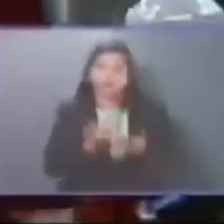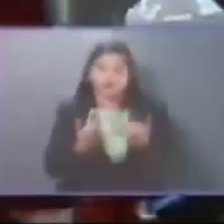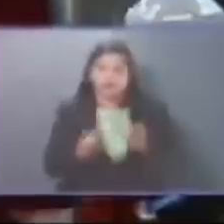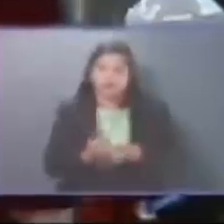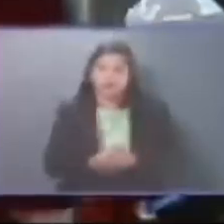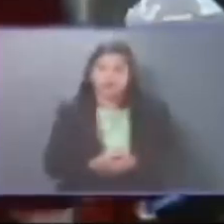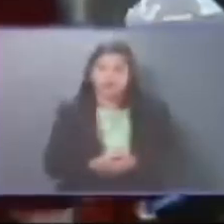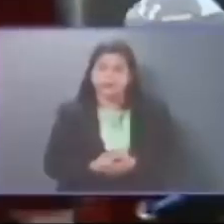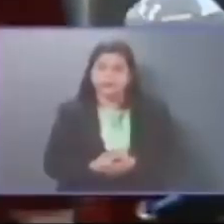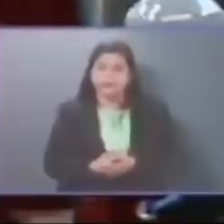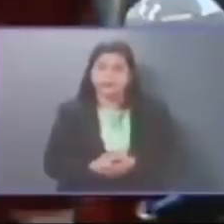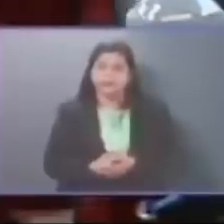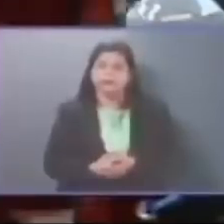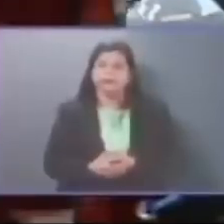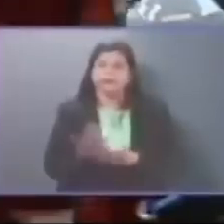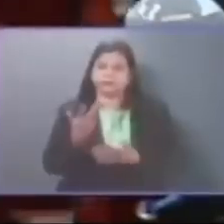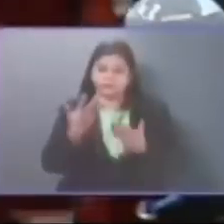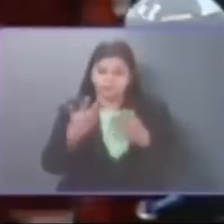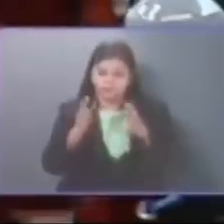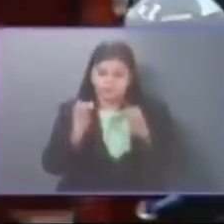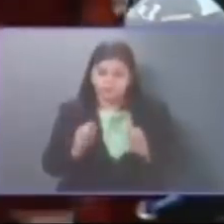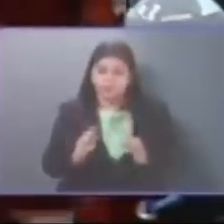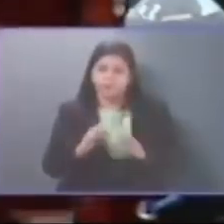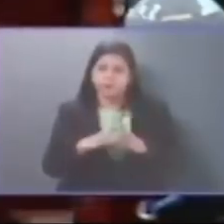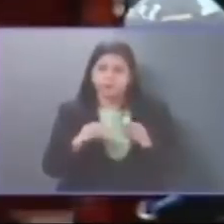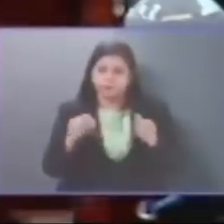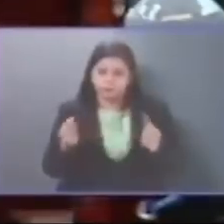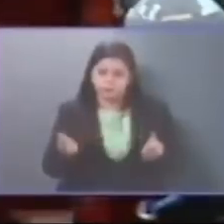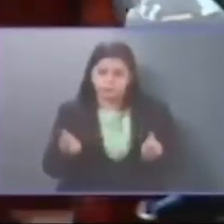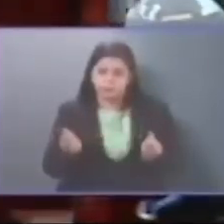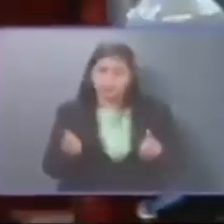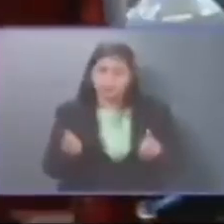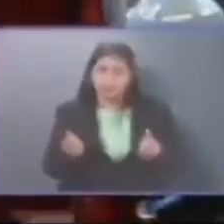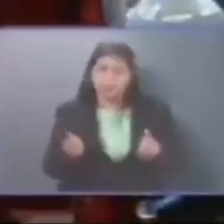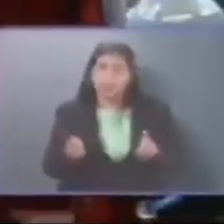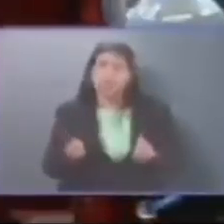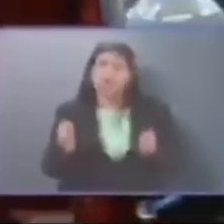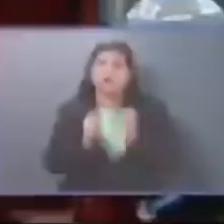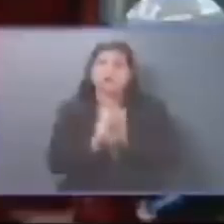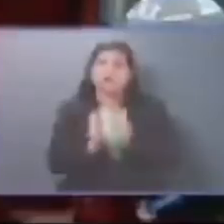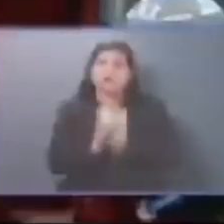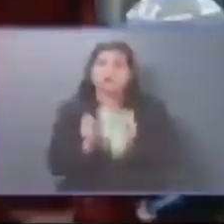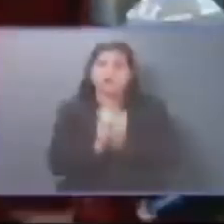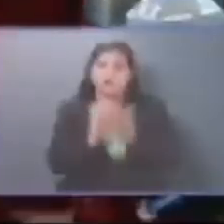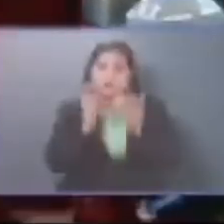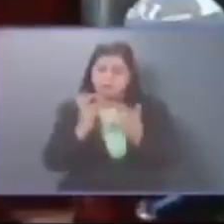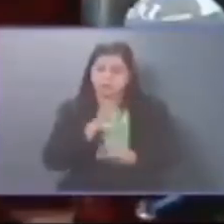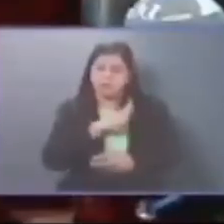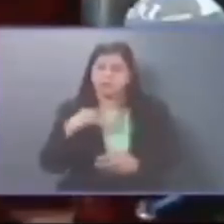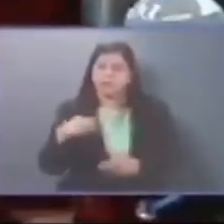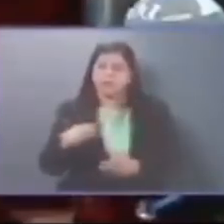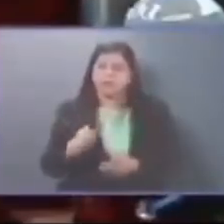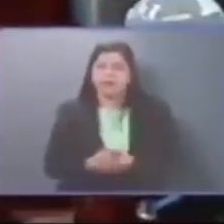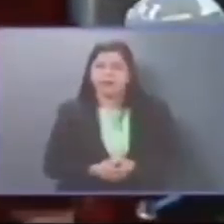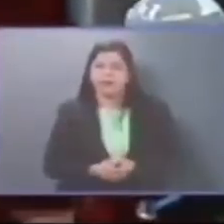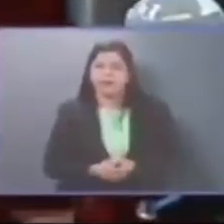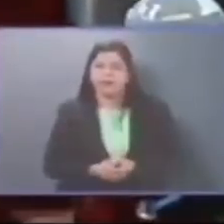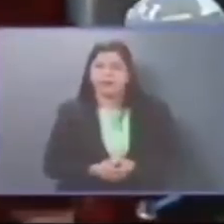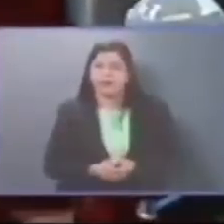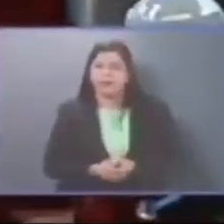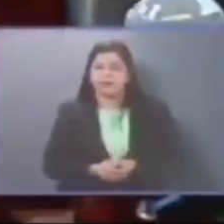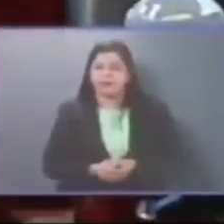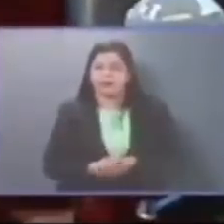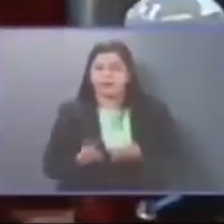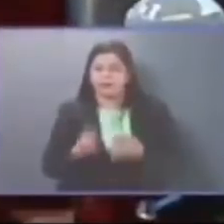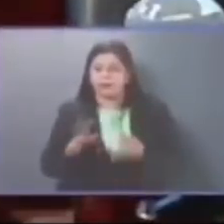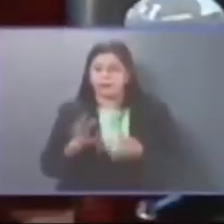realmente que se pueda solucionar la problemática que tienen muchas familias, sobre todo aquellas